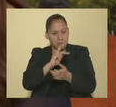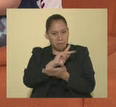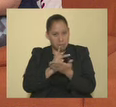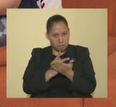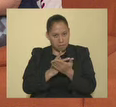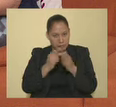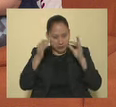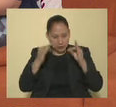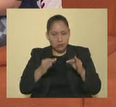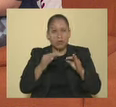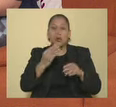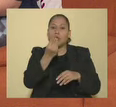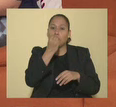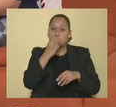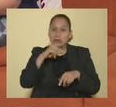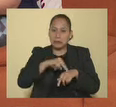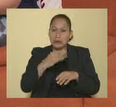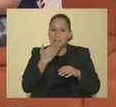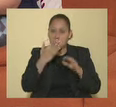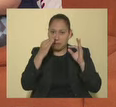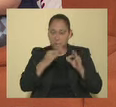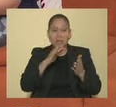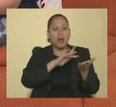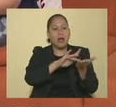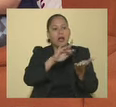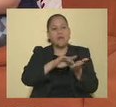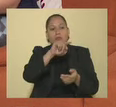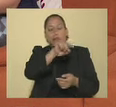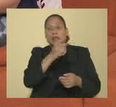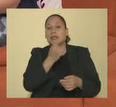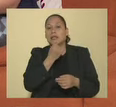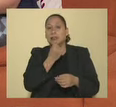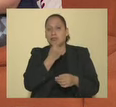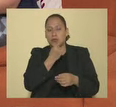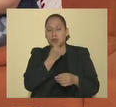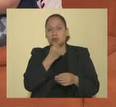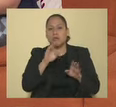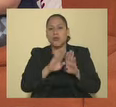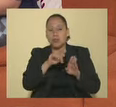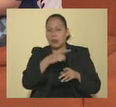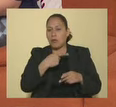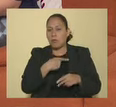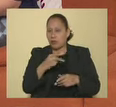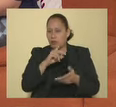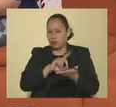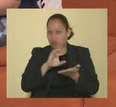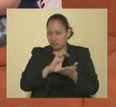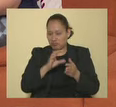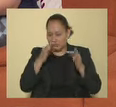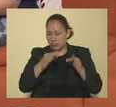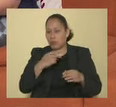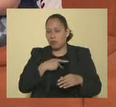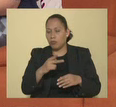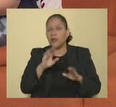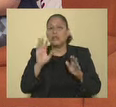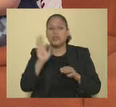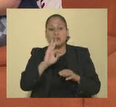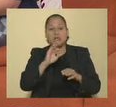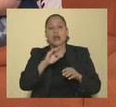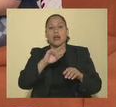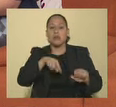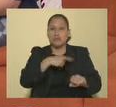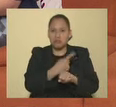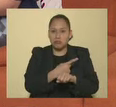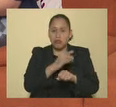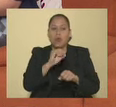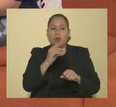fijo mensual es de nutrición. Apoyamos a niños en situación vulnerable que sufrieron algún abuso